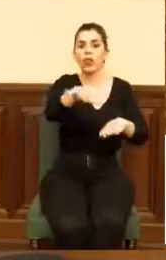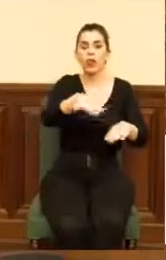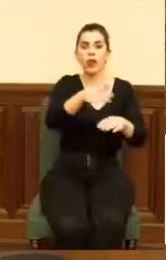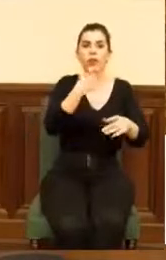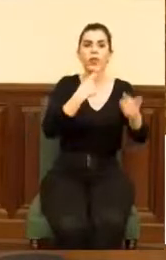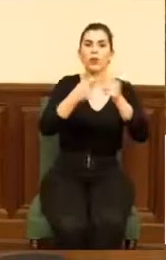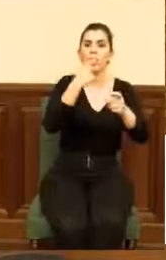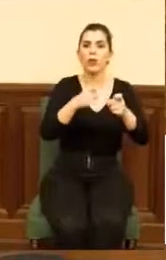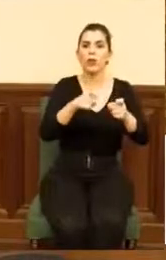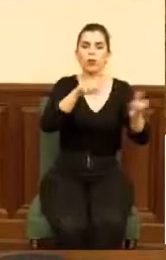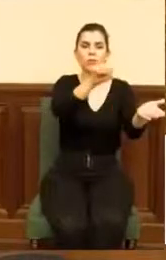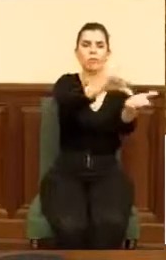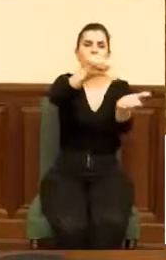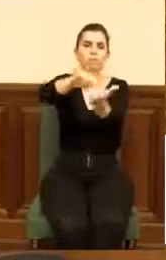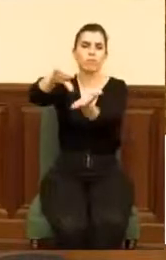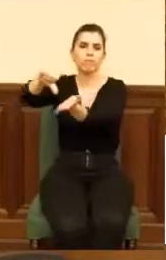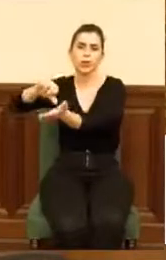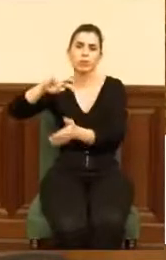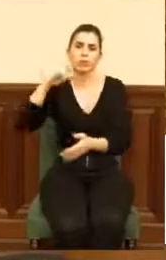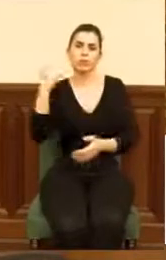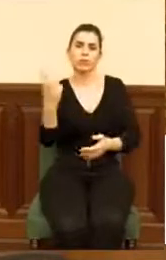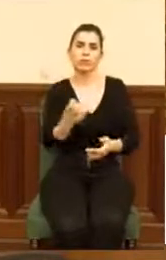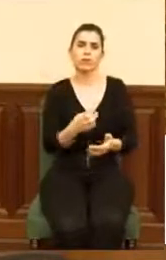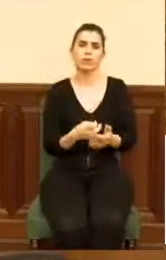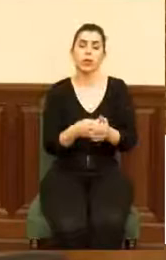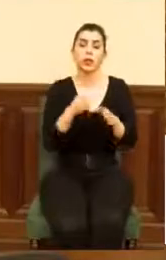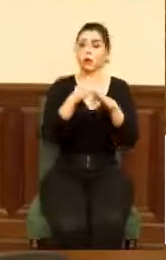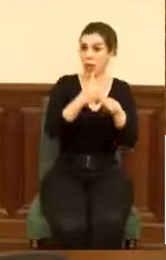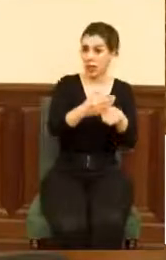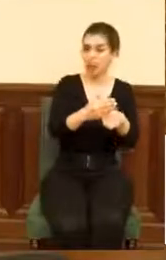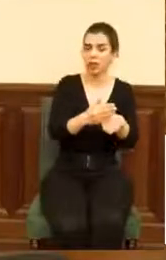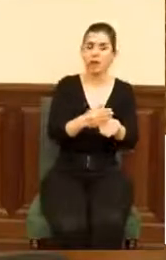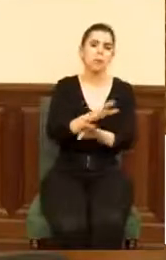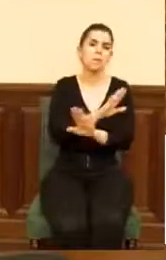que son muchos y muy variados, es suficiente. Nada más, muchas gracias.